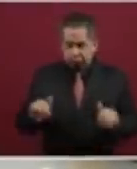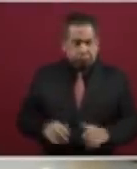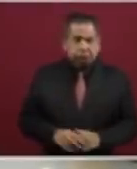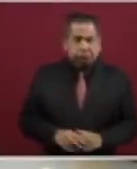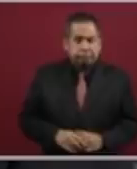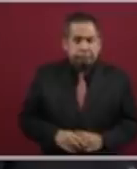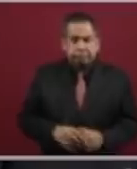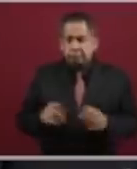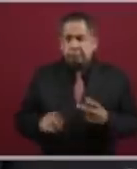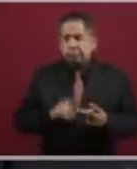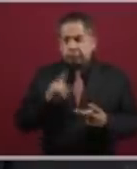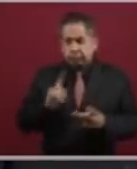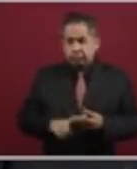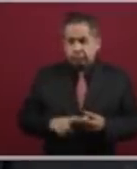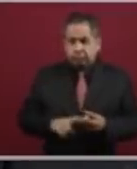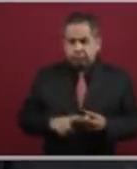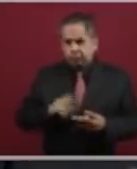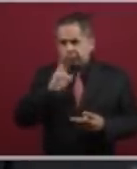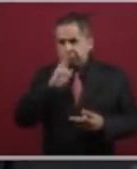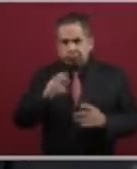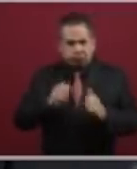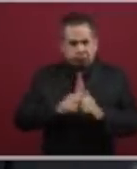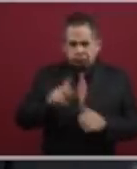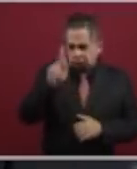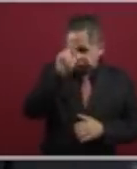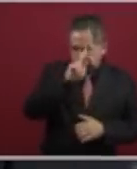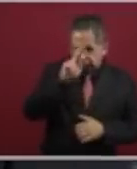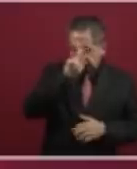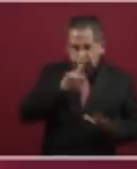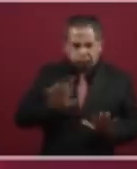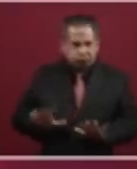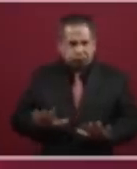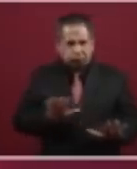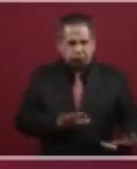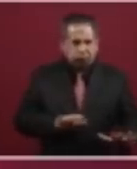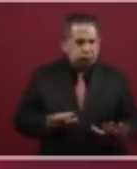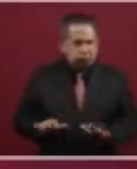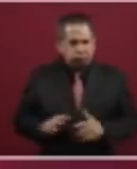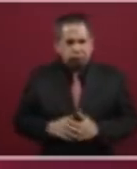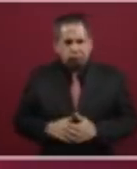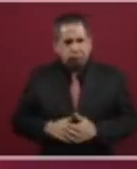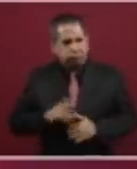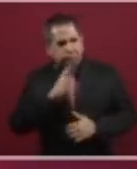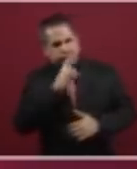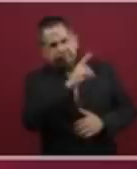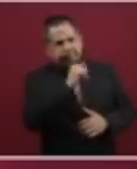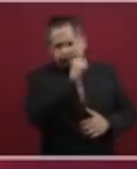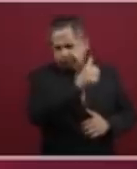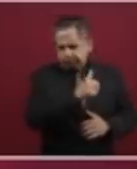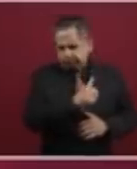La segunda pregunta, ¿actuamos con prudencia y no contestamos?